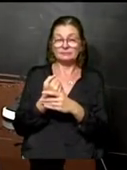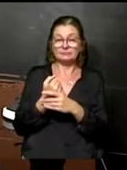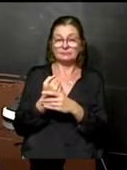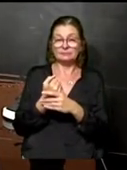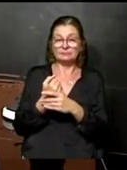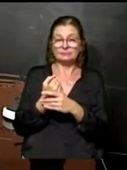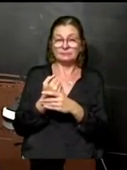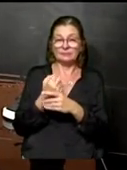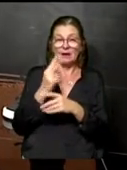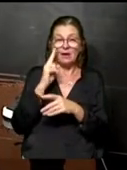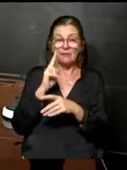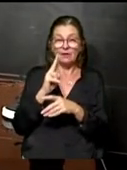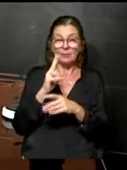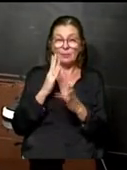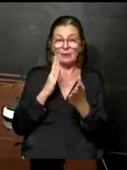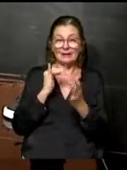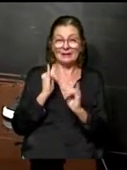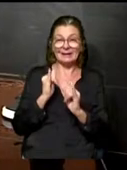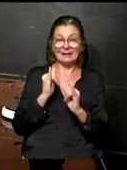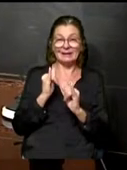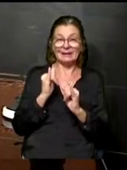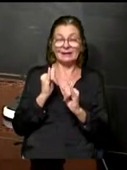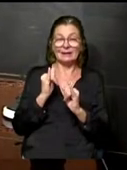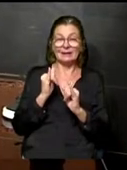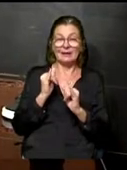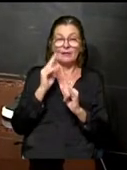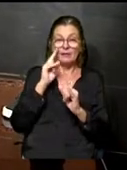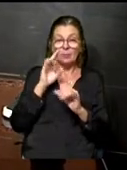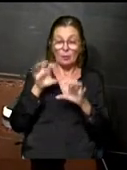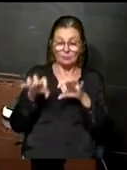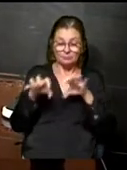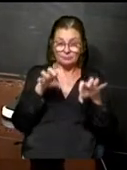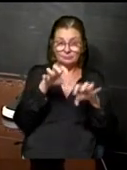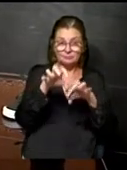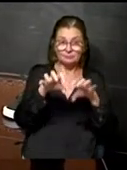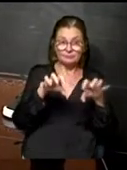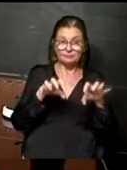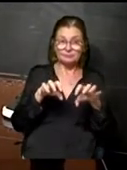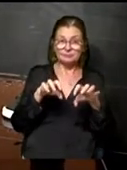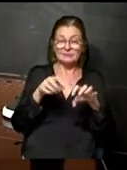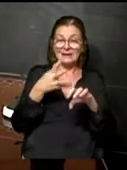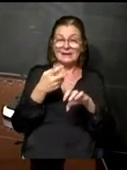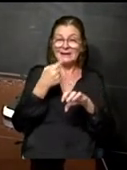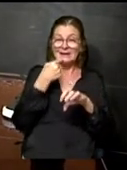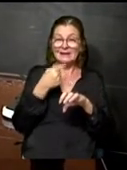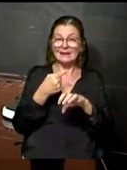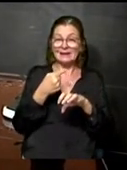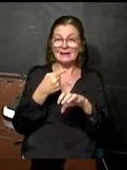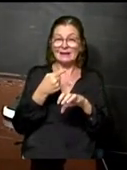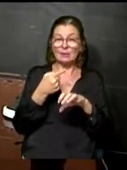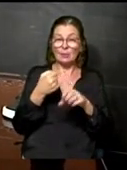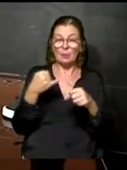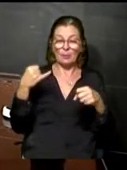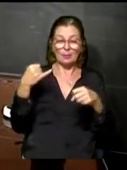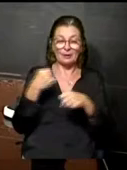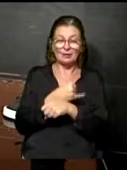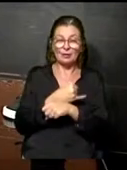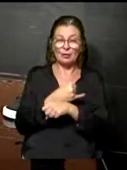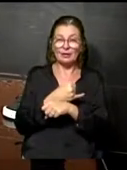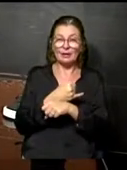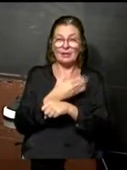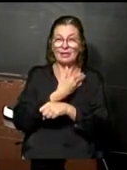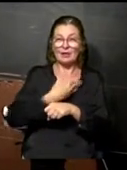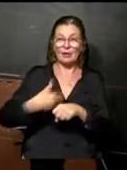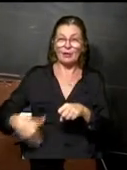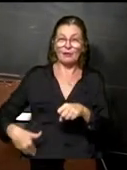vemos que si se consulta sobre las áreas que representan los principales fracasos del gobierno, vemos que ahí